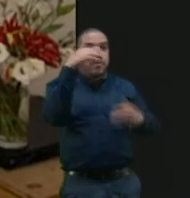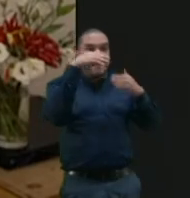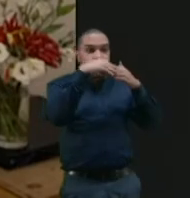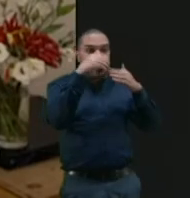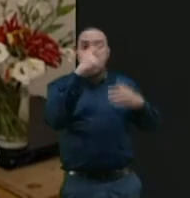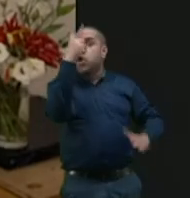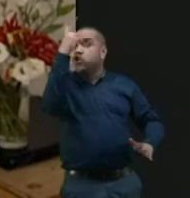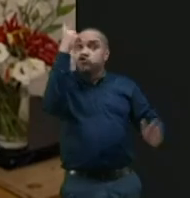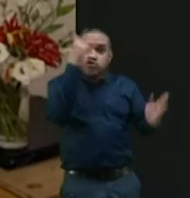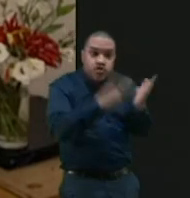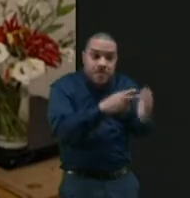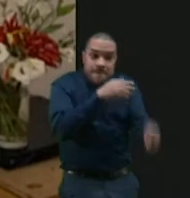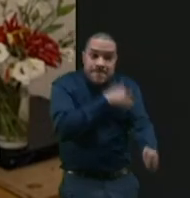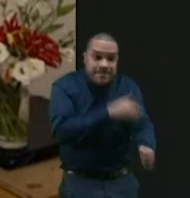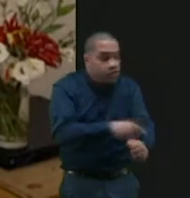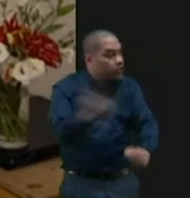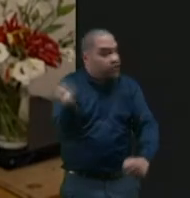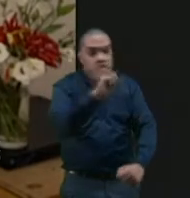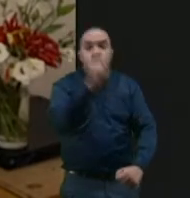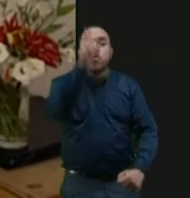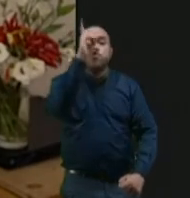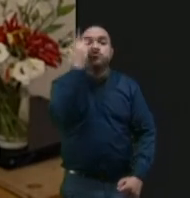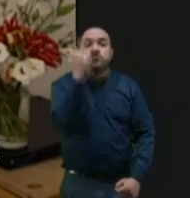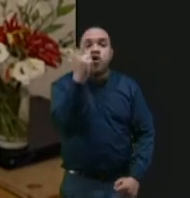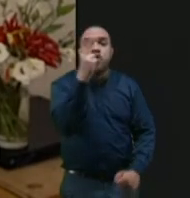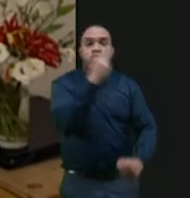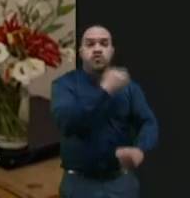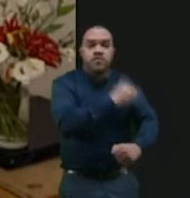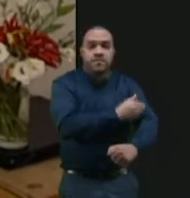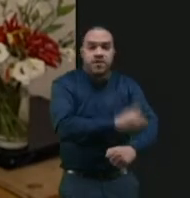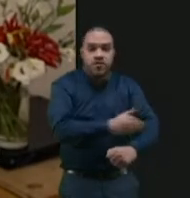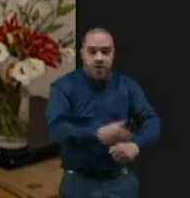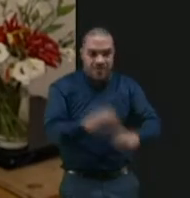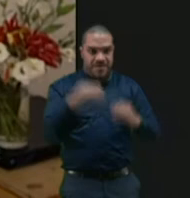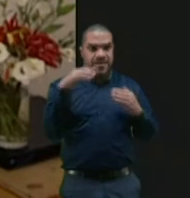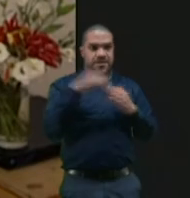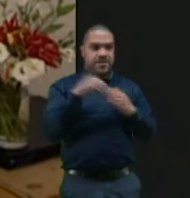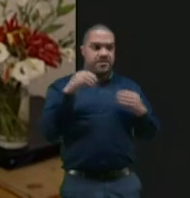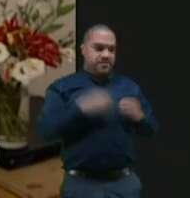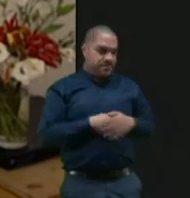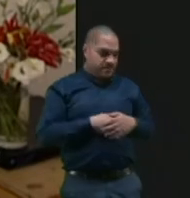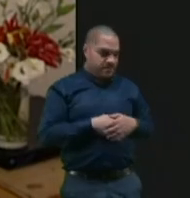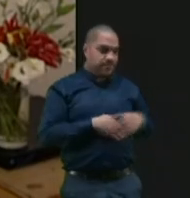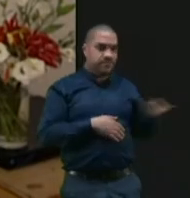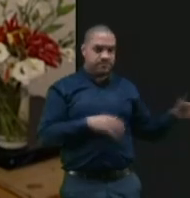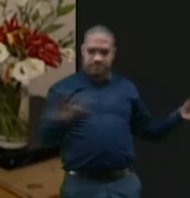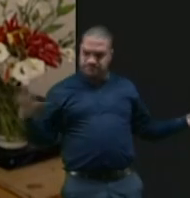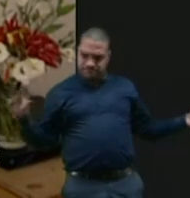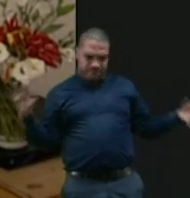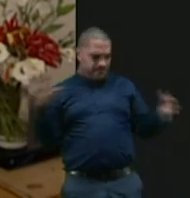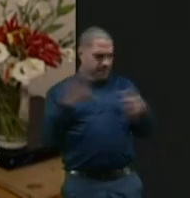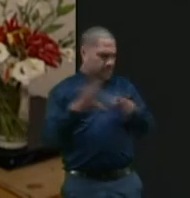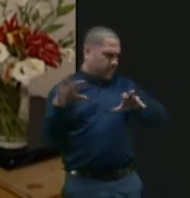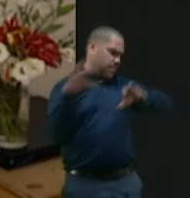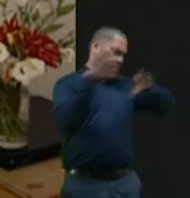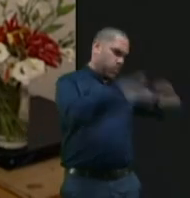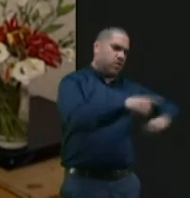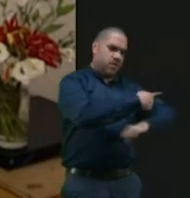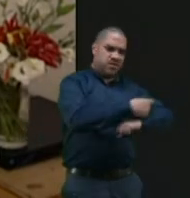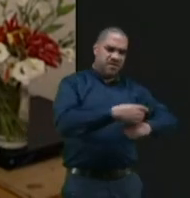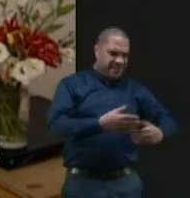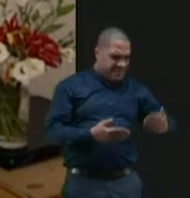2 billones, 2 millones. Y Yahoo dijo no. Entonces miran y dicen, hey, por Dios, eso fue terrible. ¿Cómo así pensaron algo